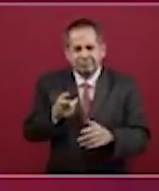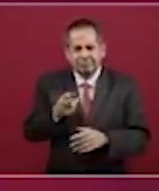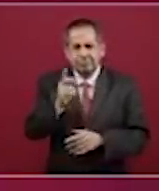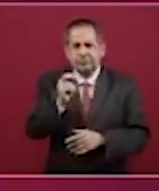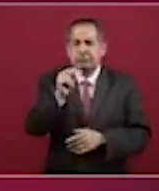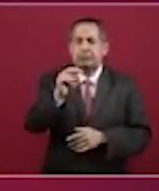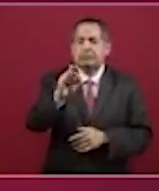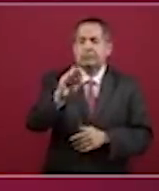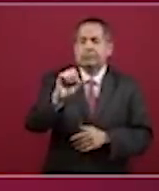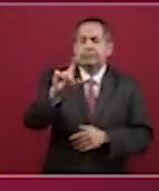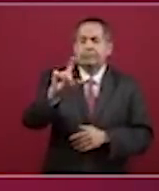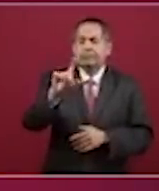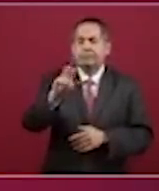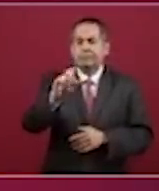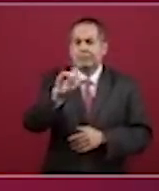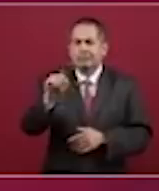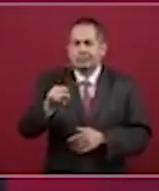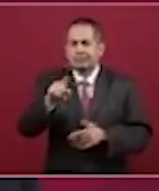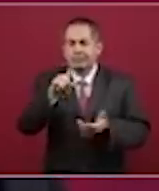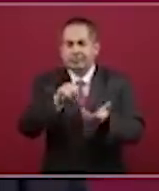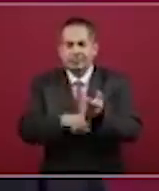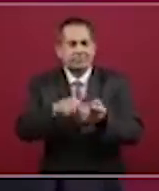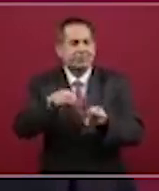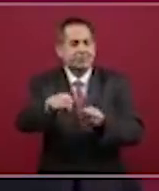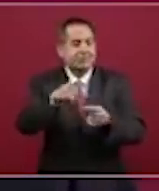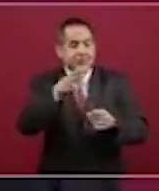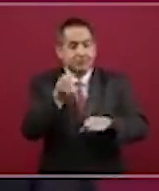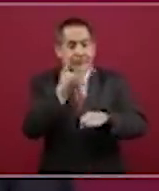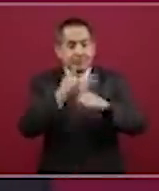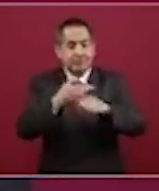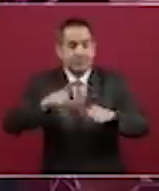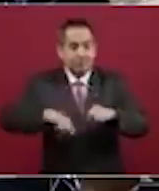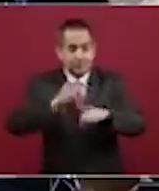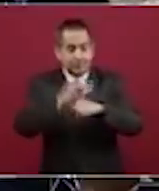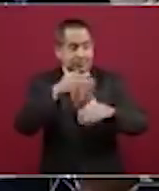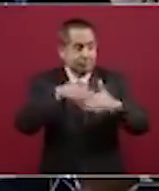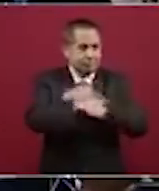don Fidel Velázquez, no voy a gobernación porque ahí nada más regañan.